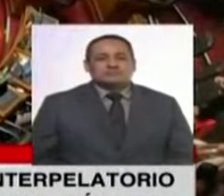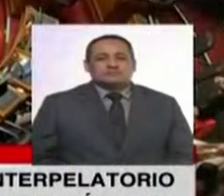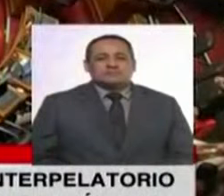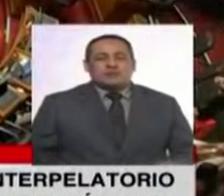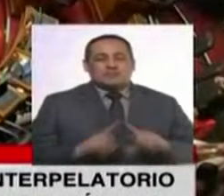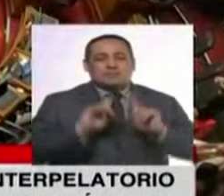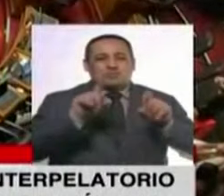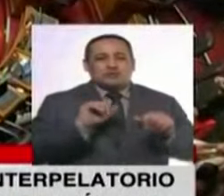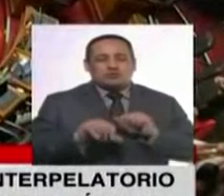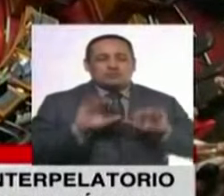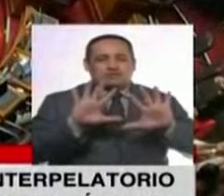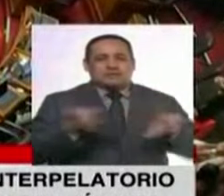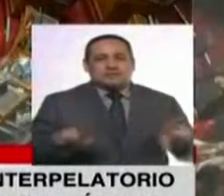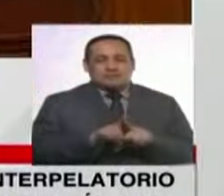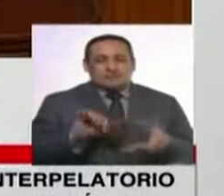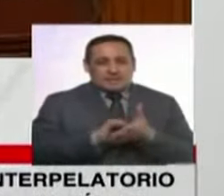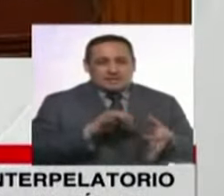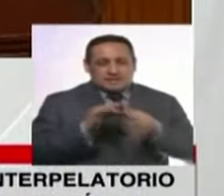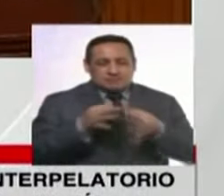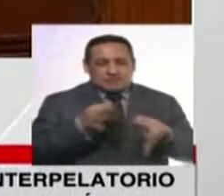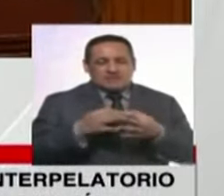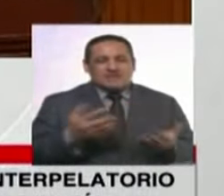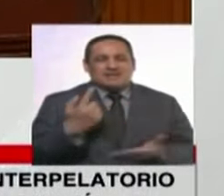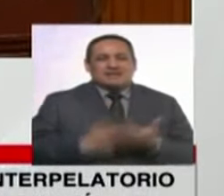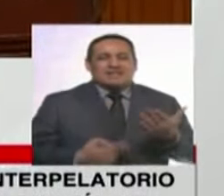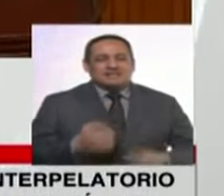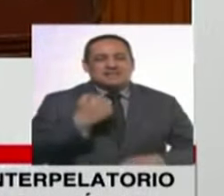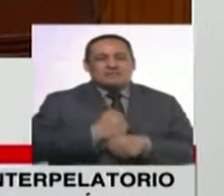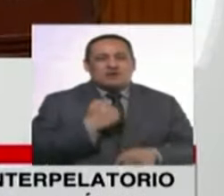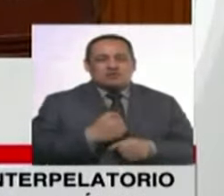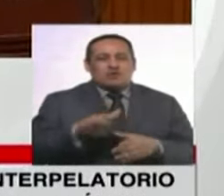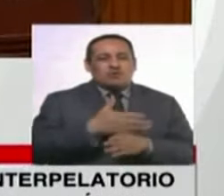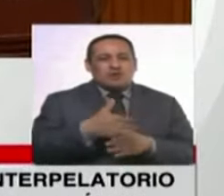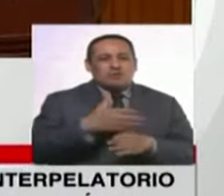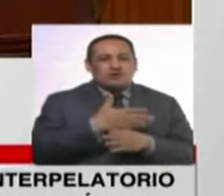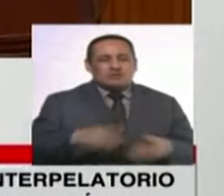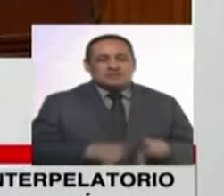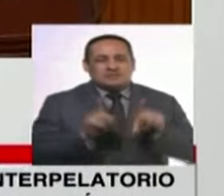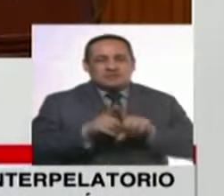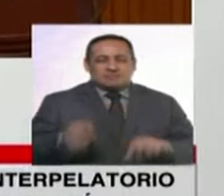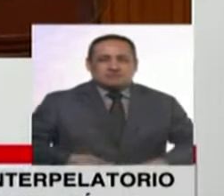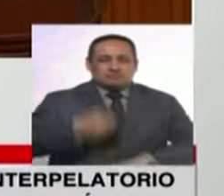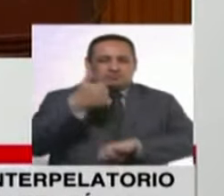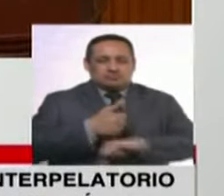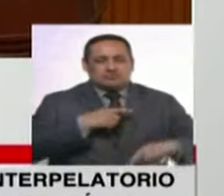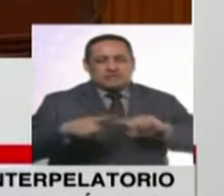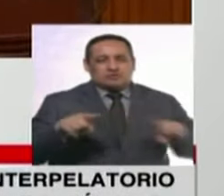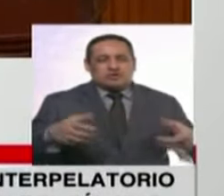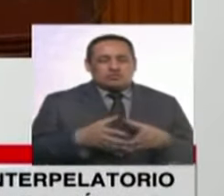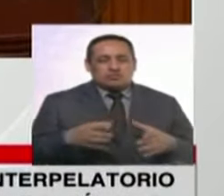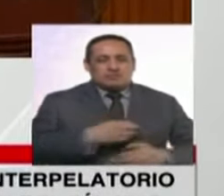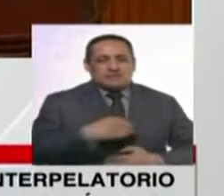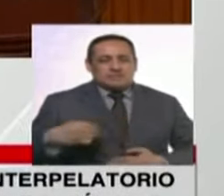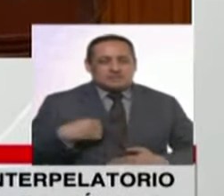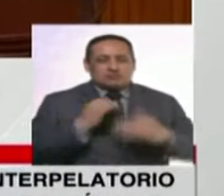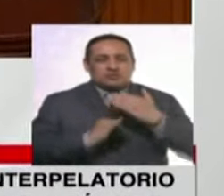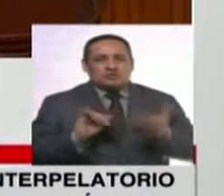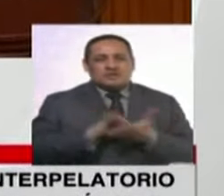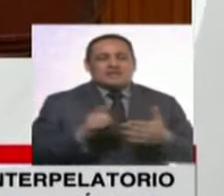pregunta número 10 para que diga usted qué funcionarios o colaboradores de la alta dirección del Ministerio del interior